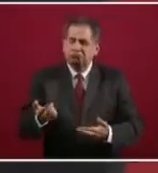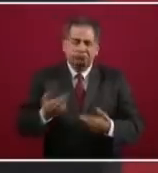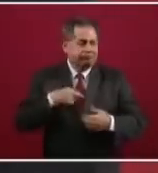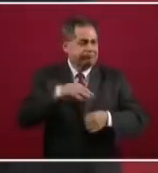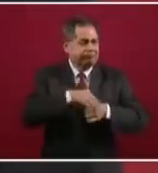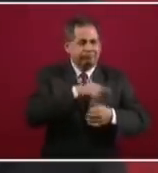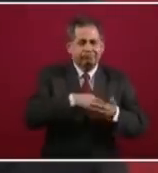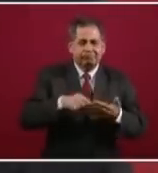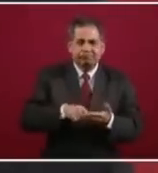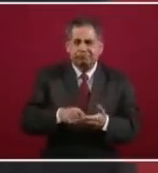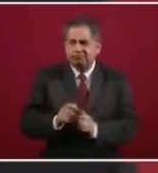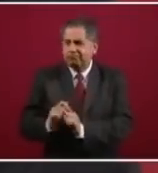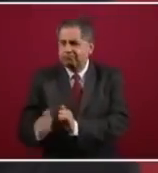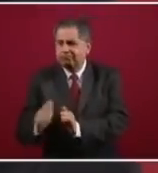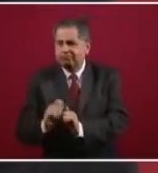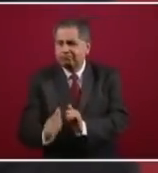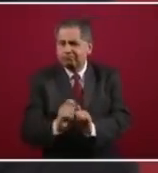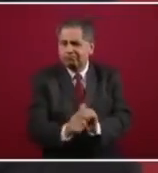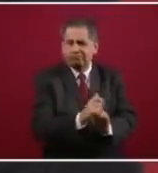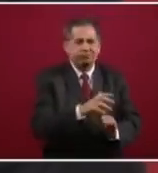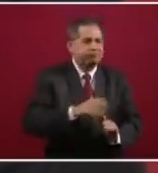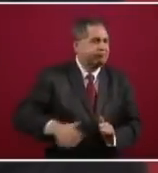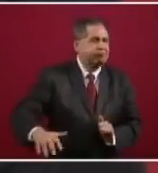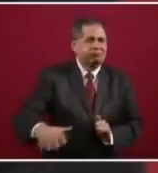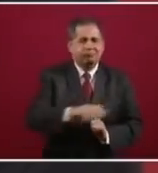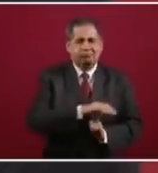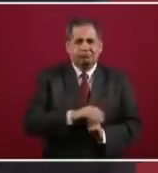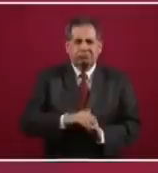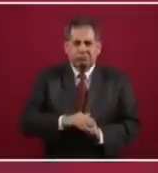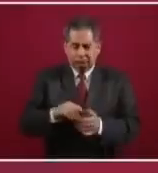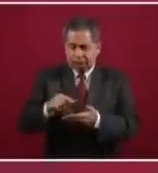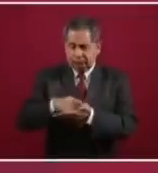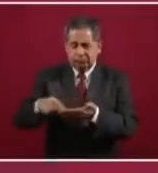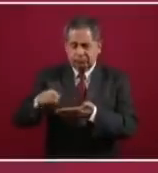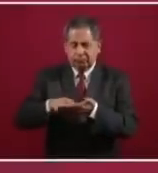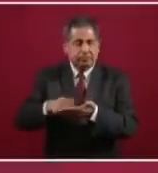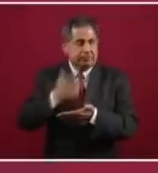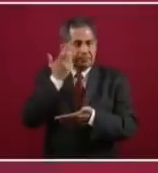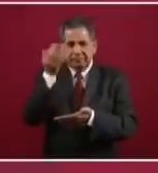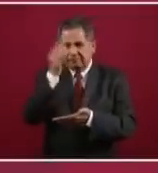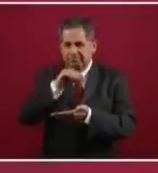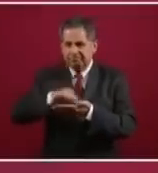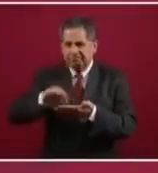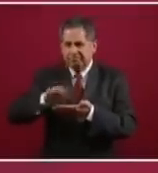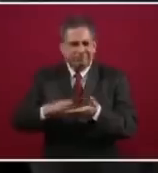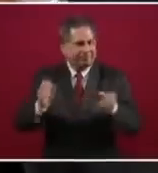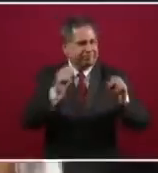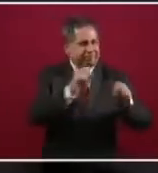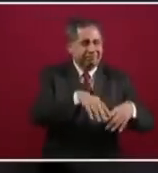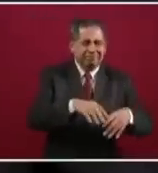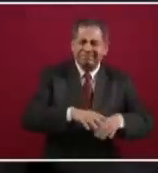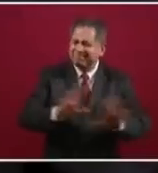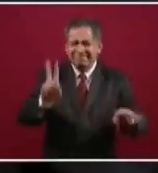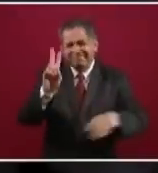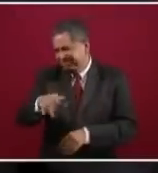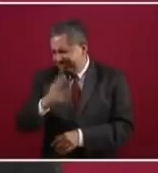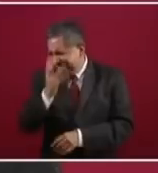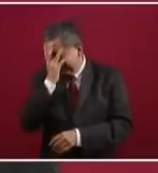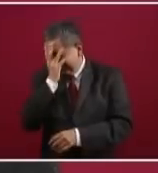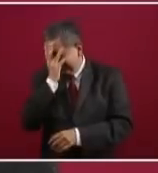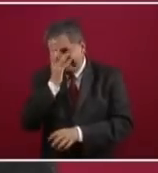a entregar dinero por boletas ya marcadas. Una vergüenza.